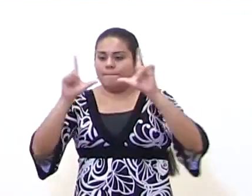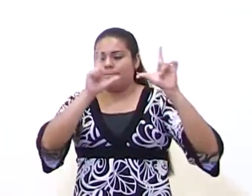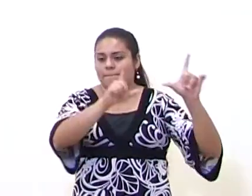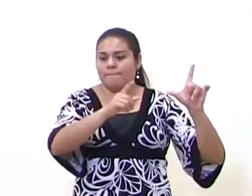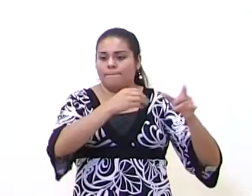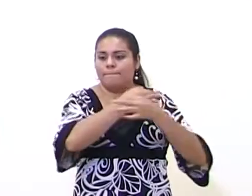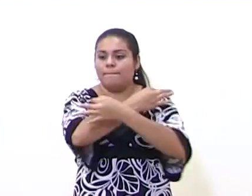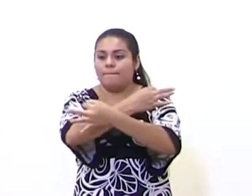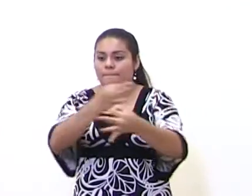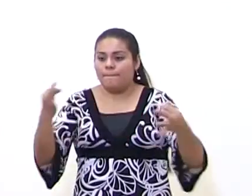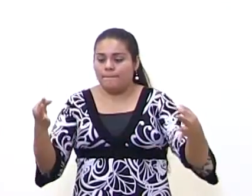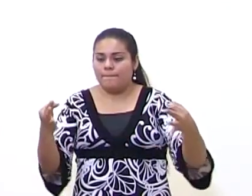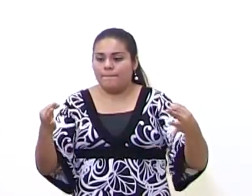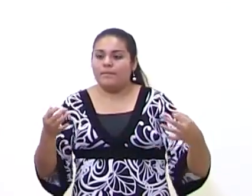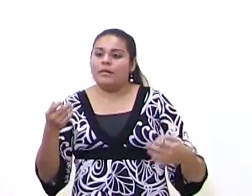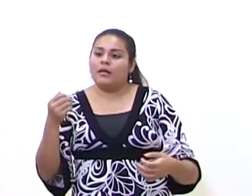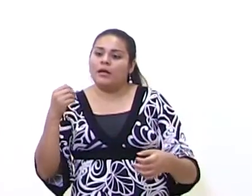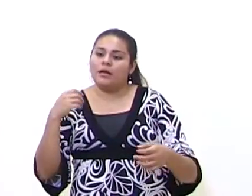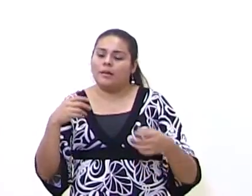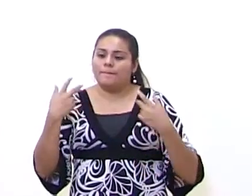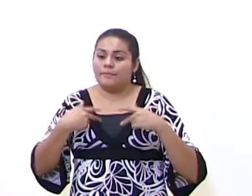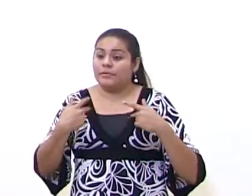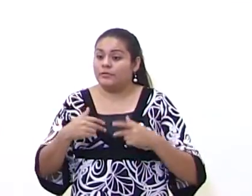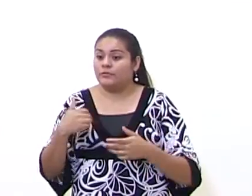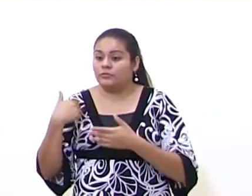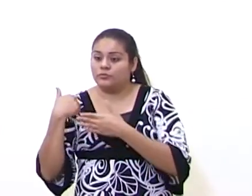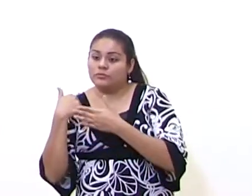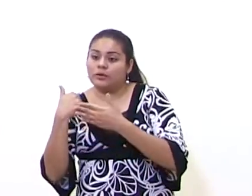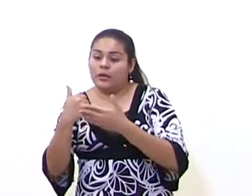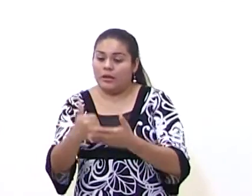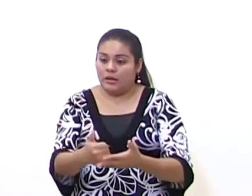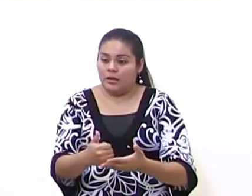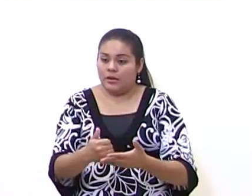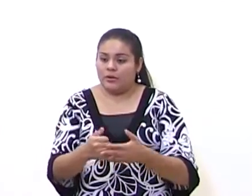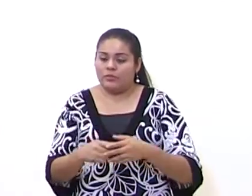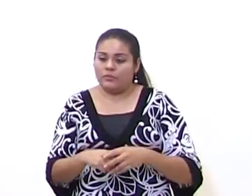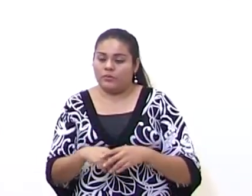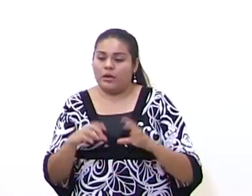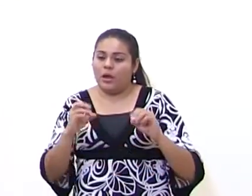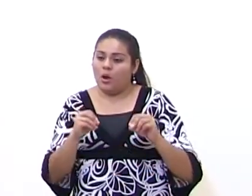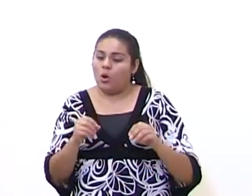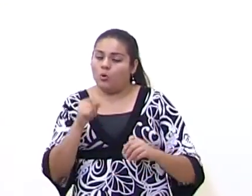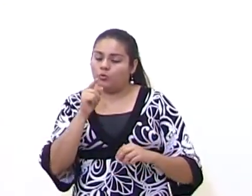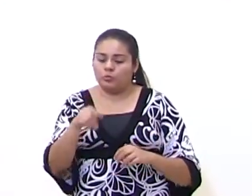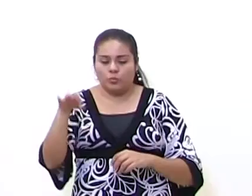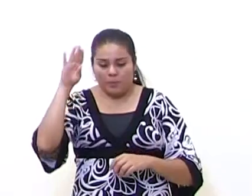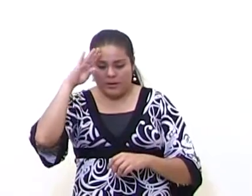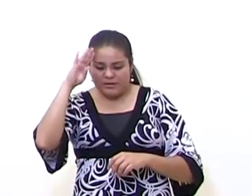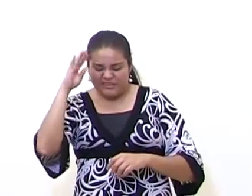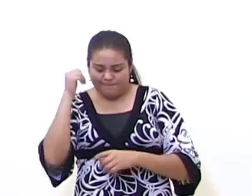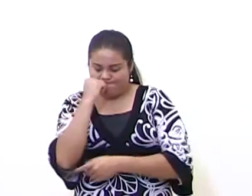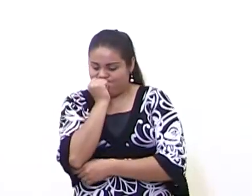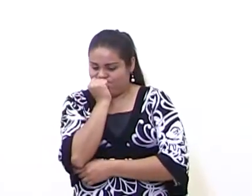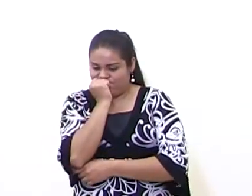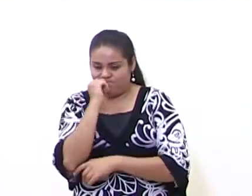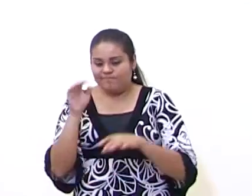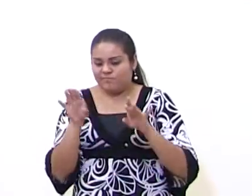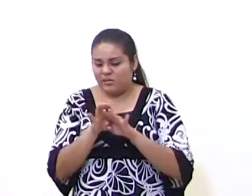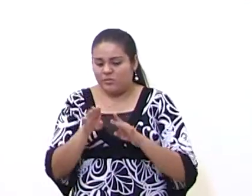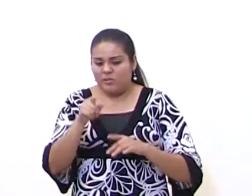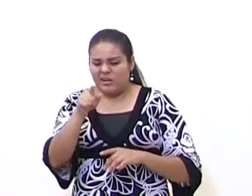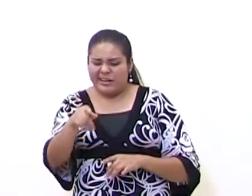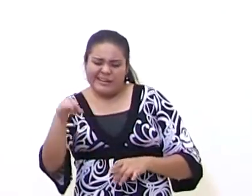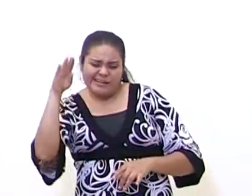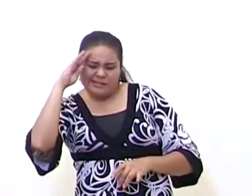entonces preguntémosle a la gente, ¿cuál es el efecto que ellos tienen? Pero también debes pensar, a ver, pero resulta